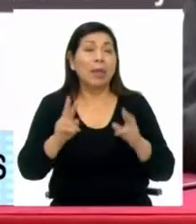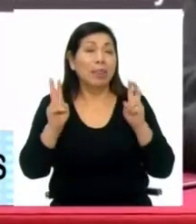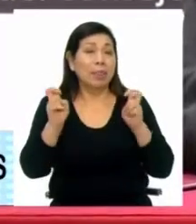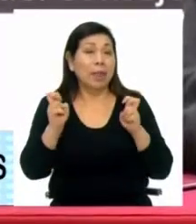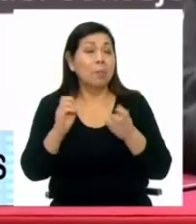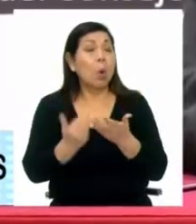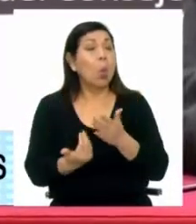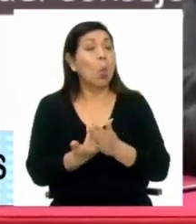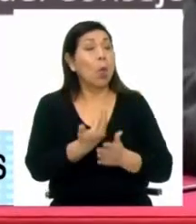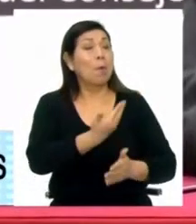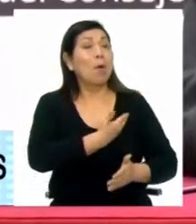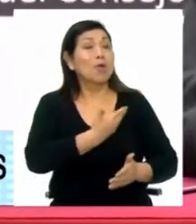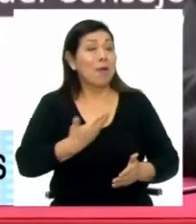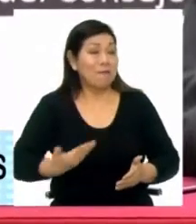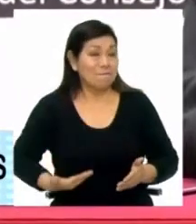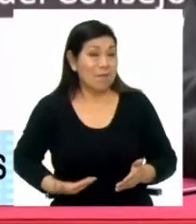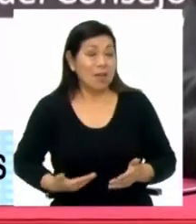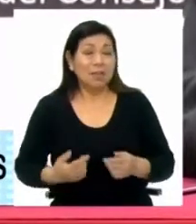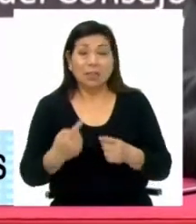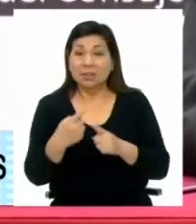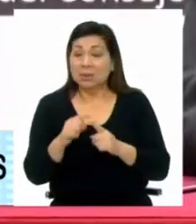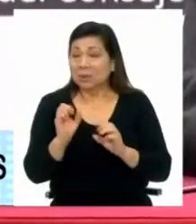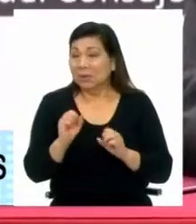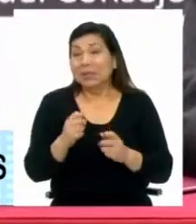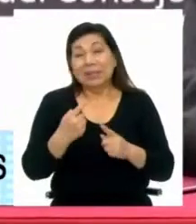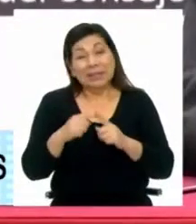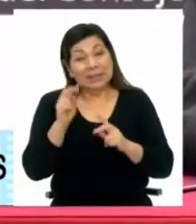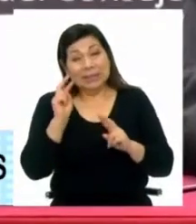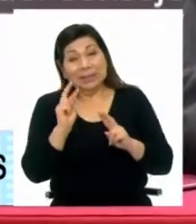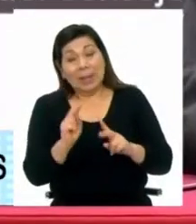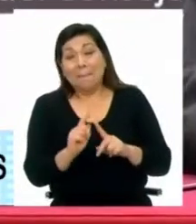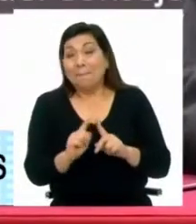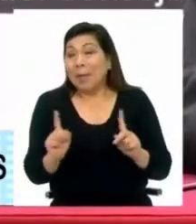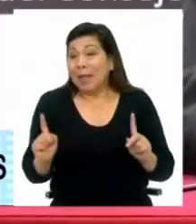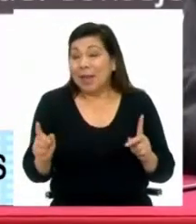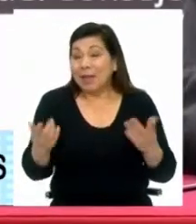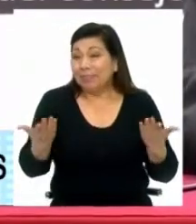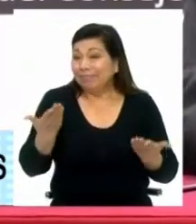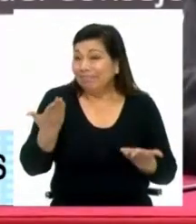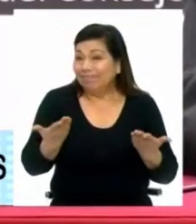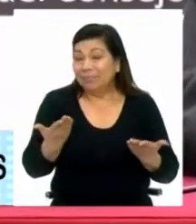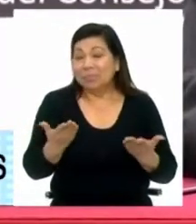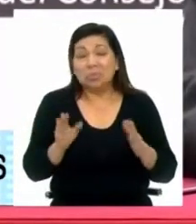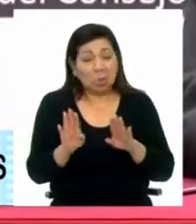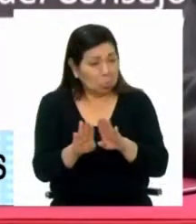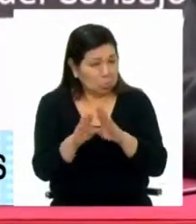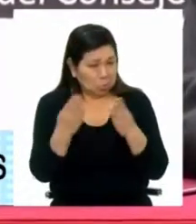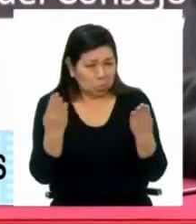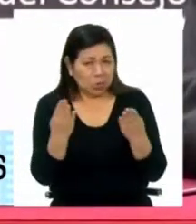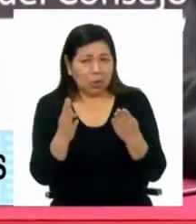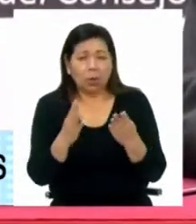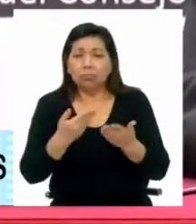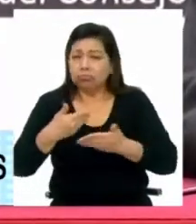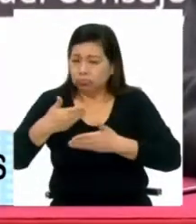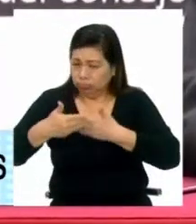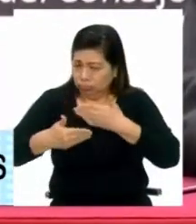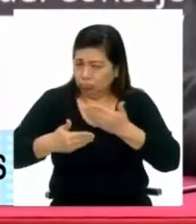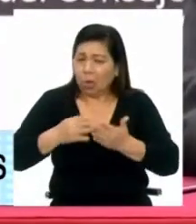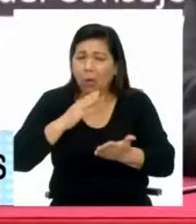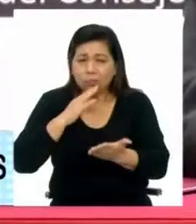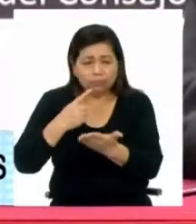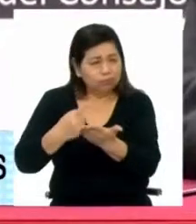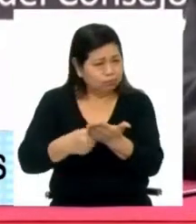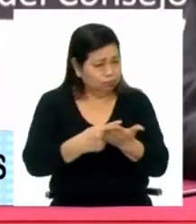tema de la gobernabilidad, que pueden haber varias observaciones, pero que estamos abiertos a ir